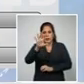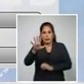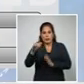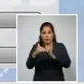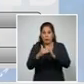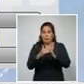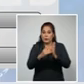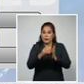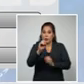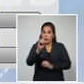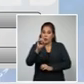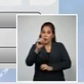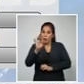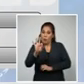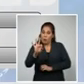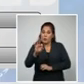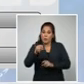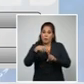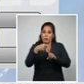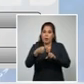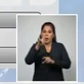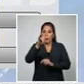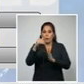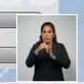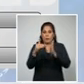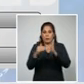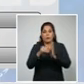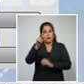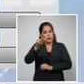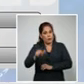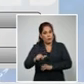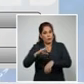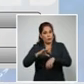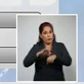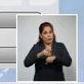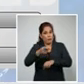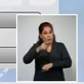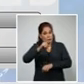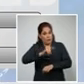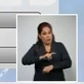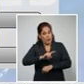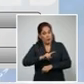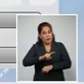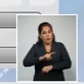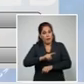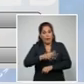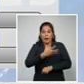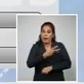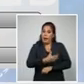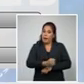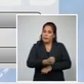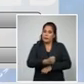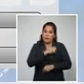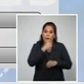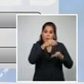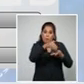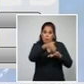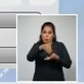57.475.008, más de 9 millones de casos activos ayer y lamentablemente fallecen